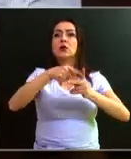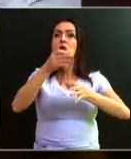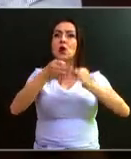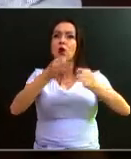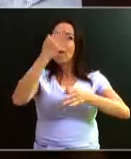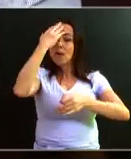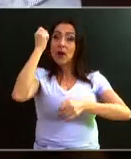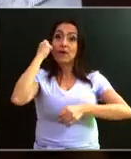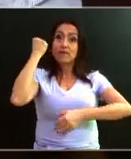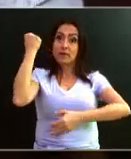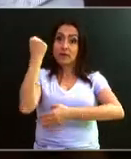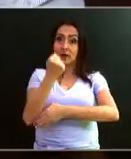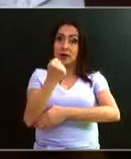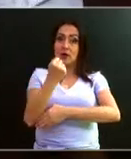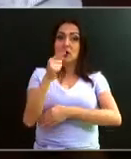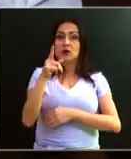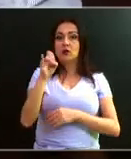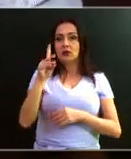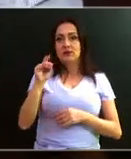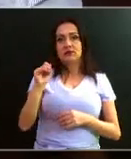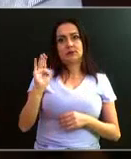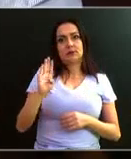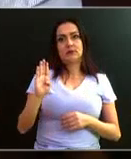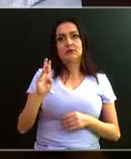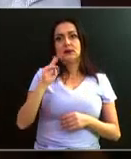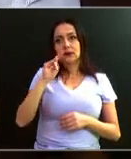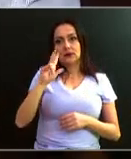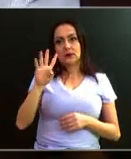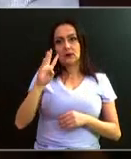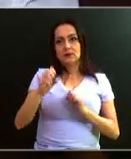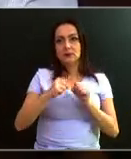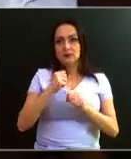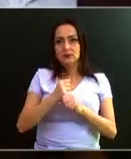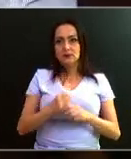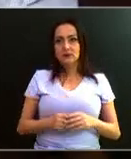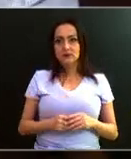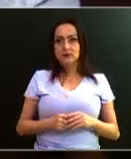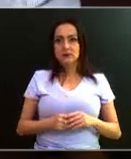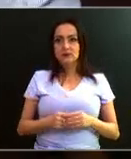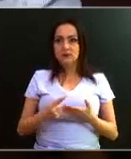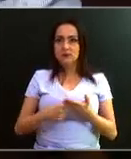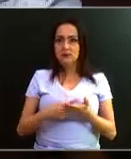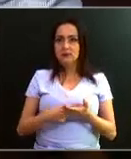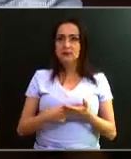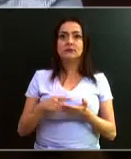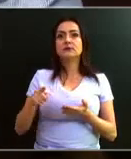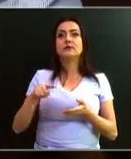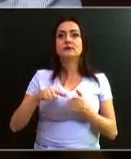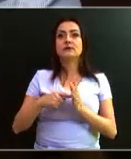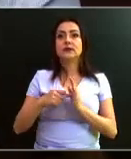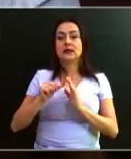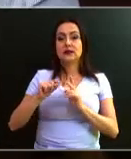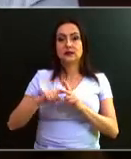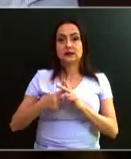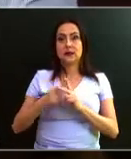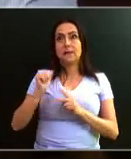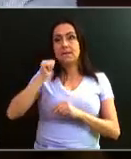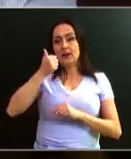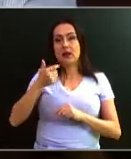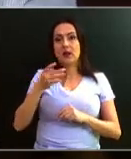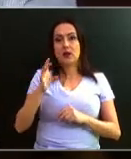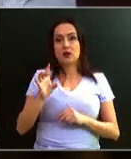el femicidio de Loida Villalobos Gamboa, 34 años. El debate está señalado para iniciar mañana a